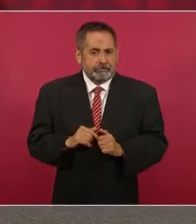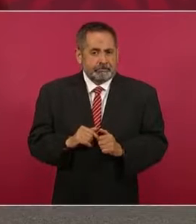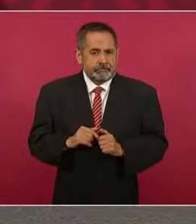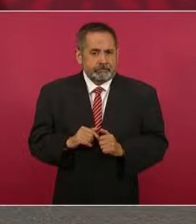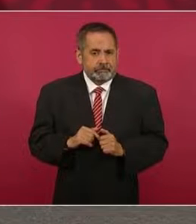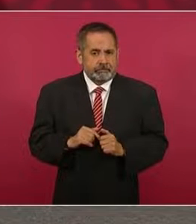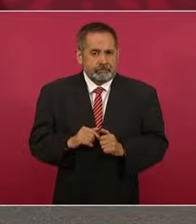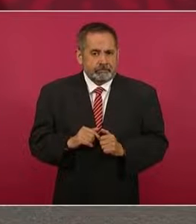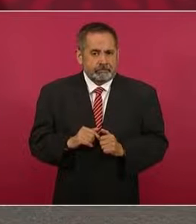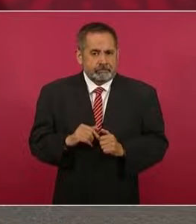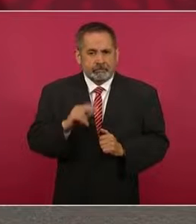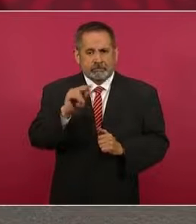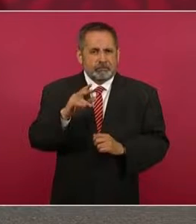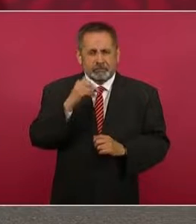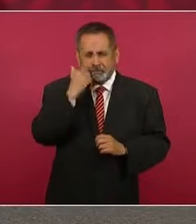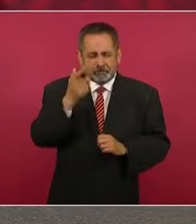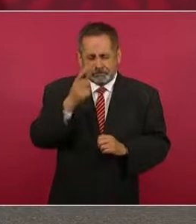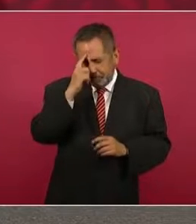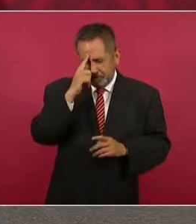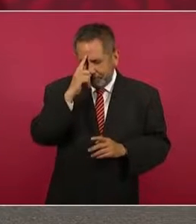y no me quiero traspasar.